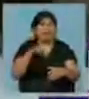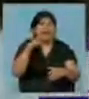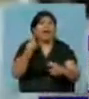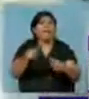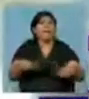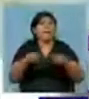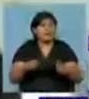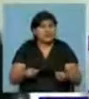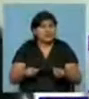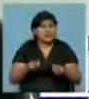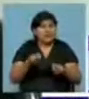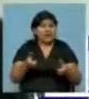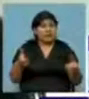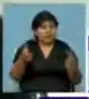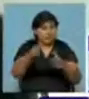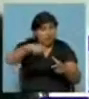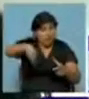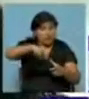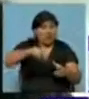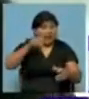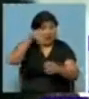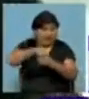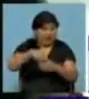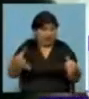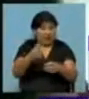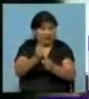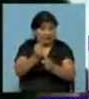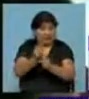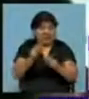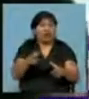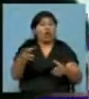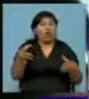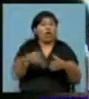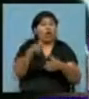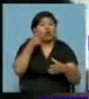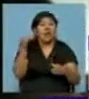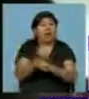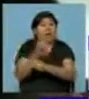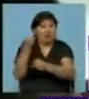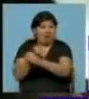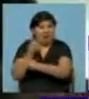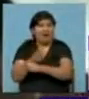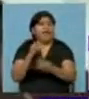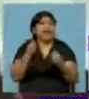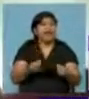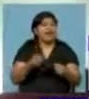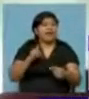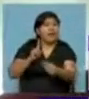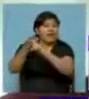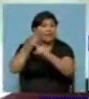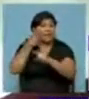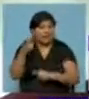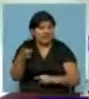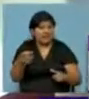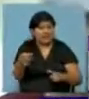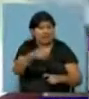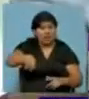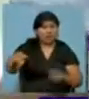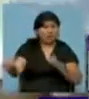Esto sucedió en el recinto, luego de que los concejales aprobaran la interpelación al intendente Hayat. La